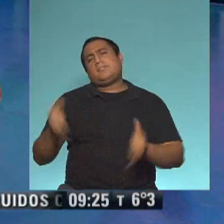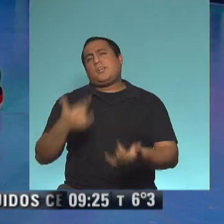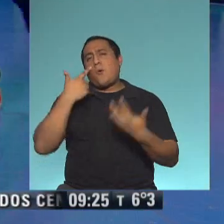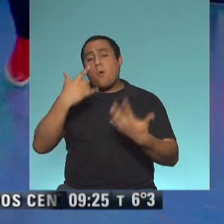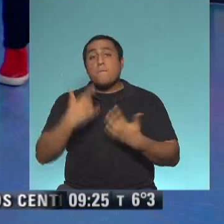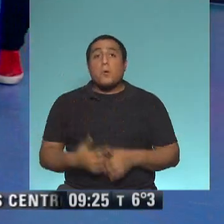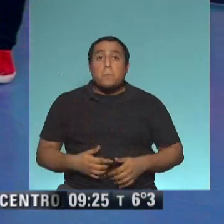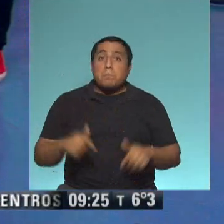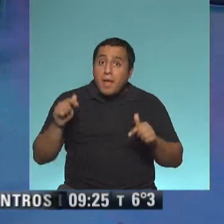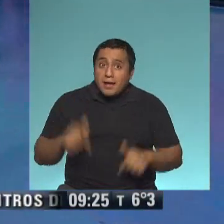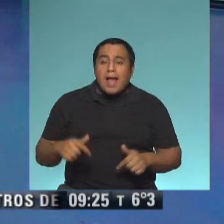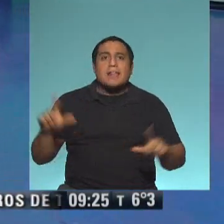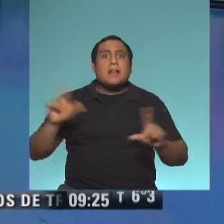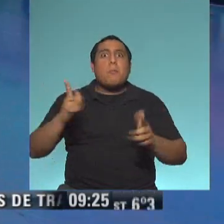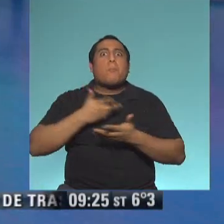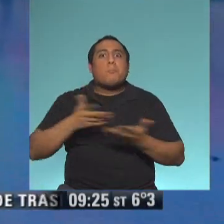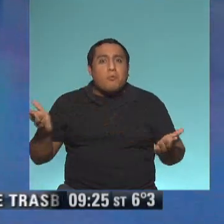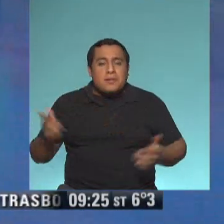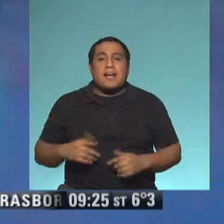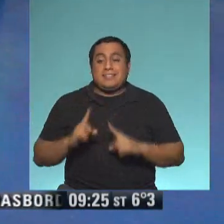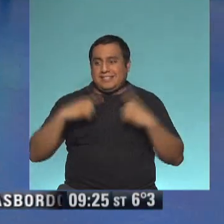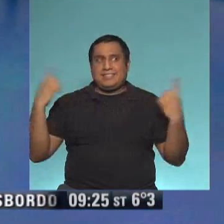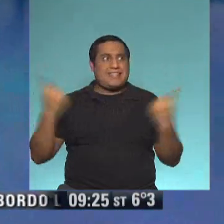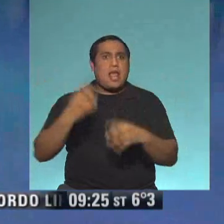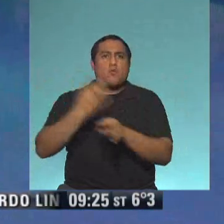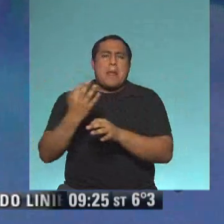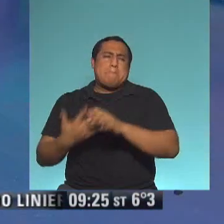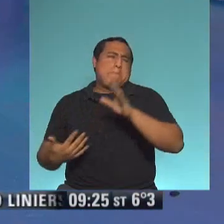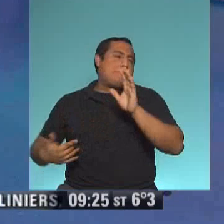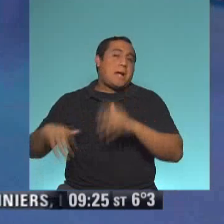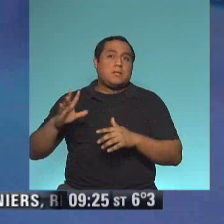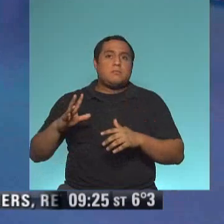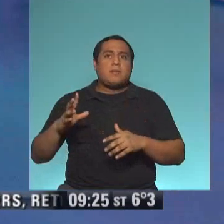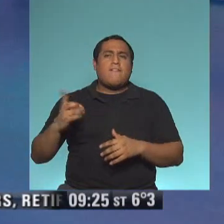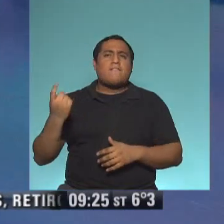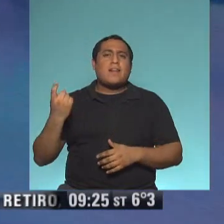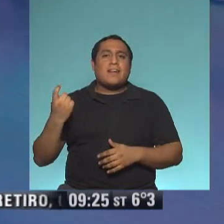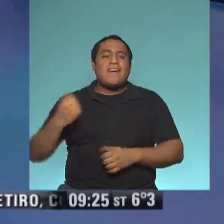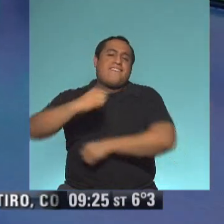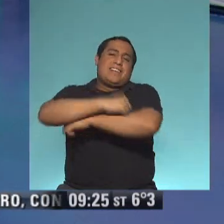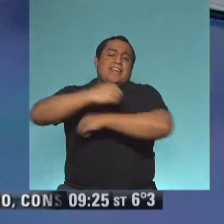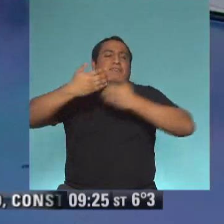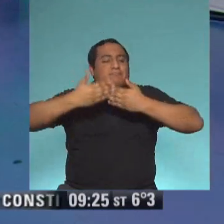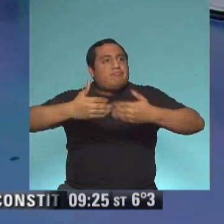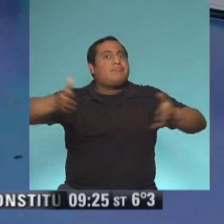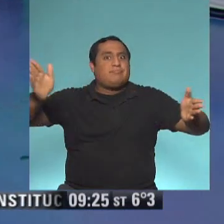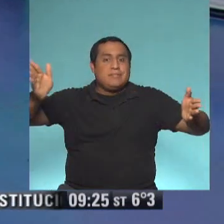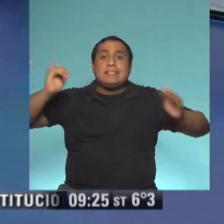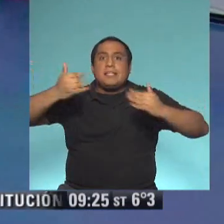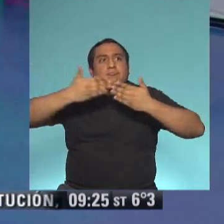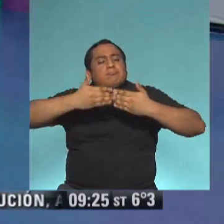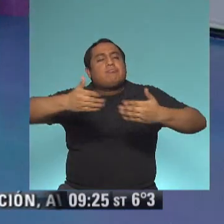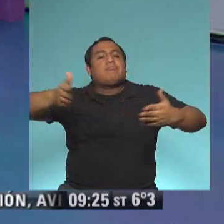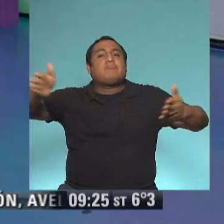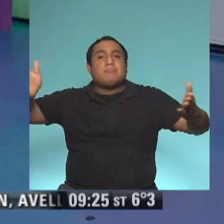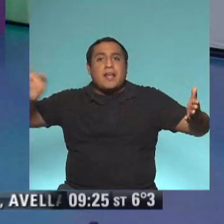Y estamos acá en la televisión pública, en la sala federal. ¿Sí? ¿Y qué está faltando, Ernesto? Abrir la ventana. ¡Abrir la ventana! Vamos a abrir la ventana